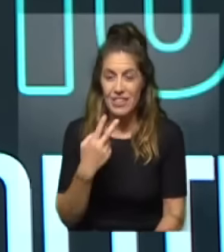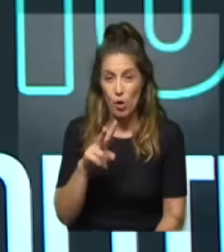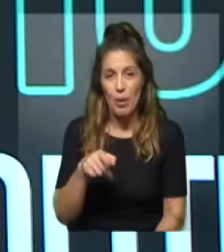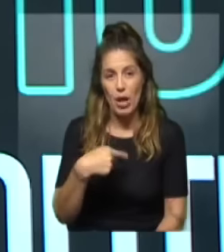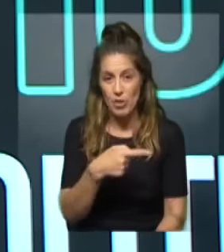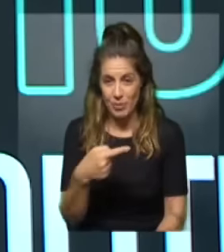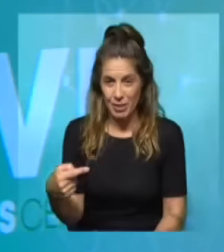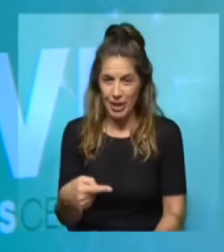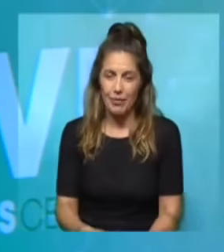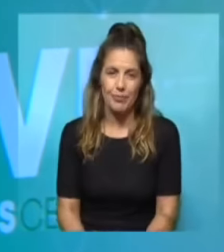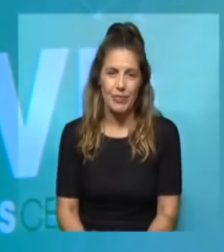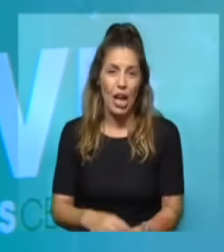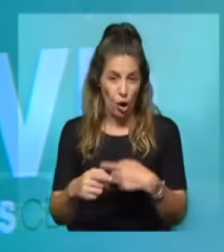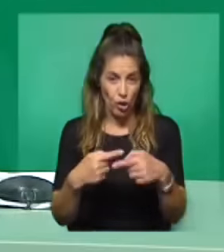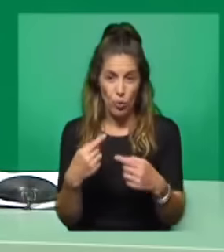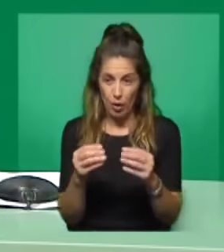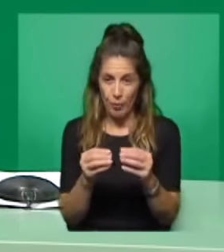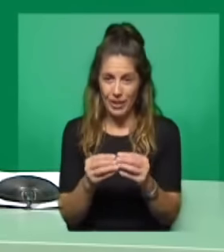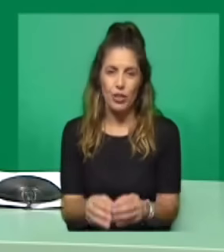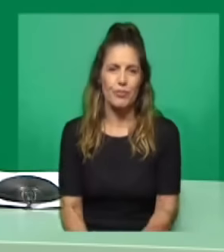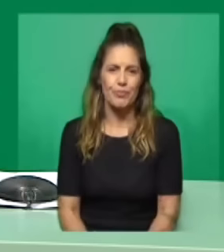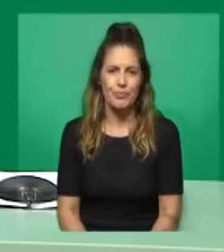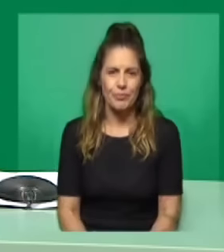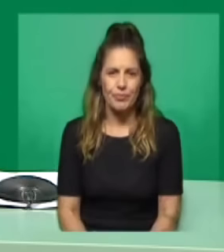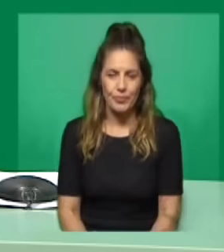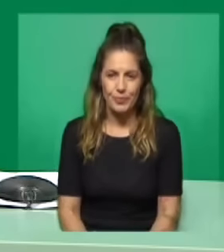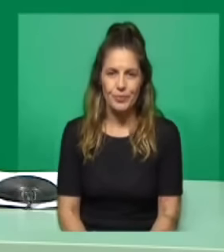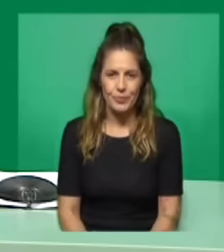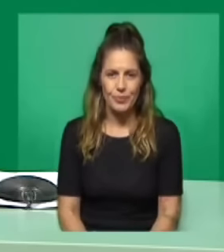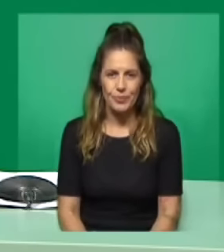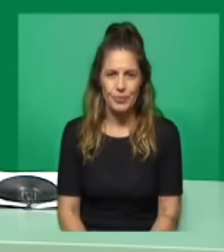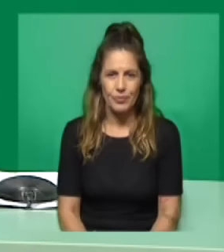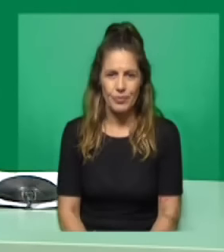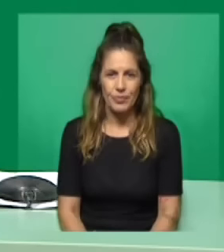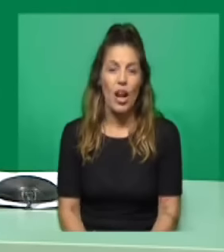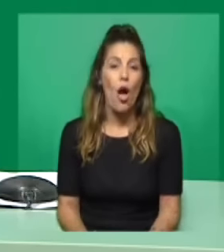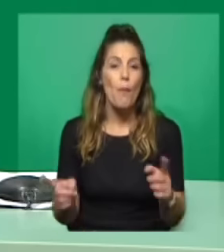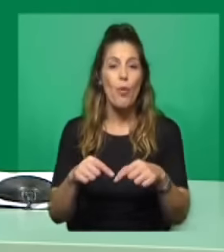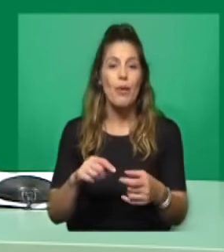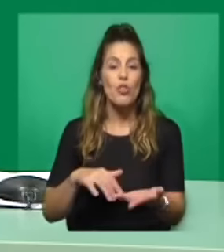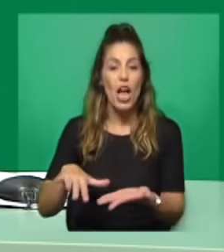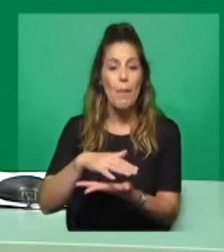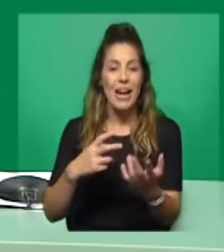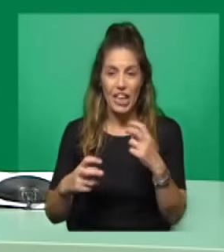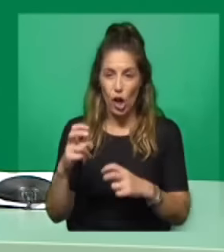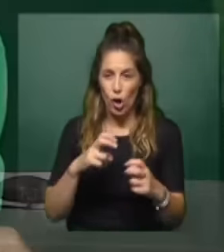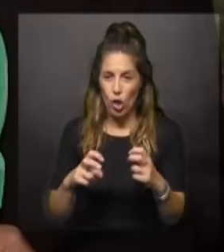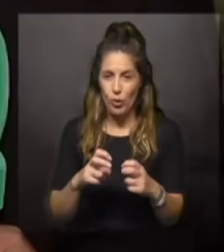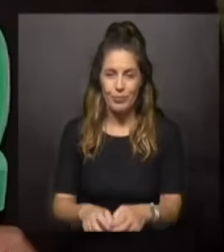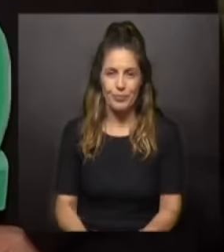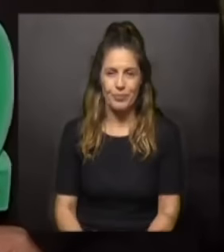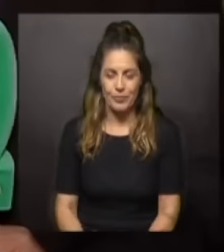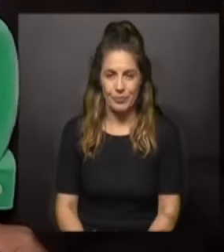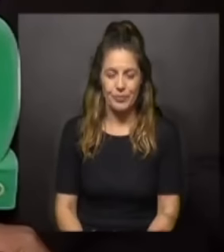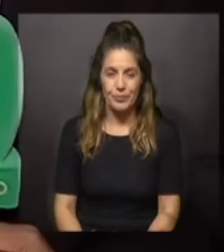vi la semana que viene sigue Mart los estudios de TV ciudad al parque rodó Martín Duarte otra vez